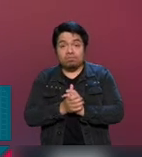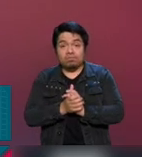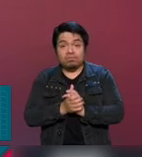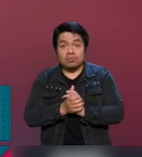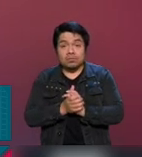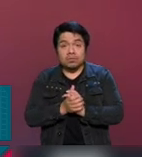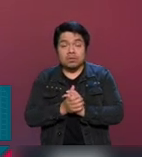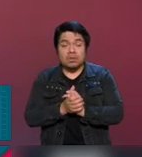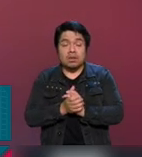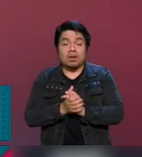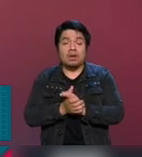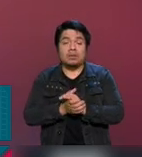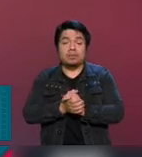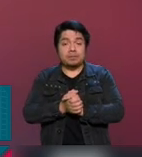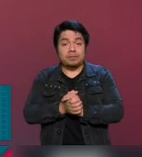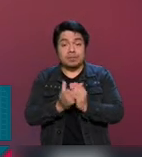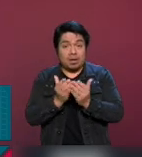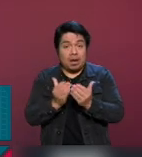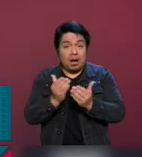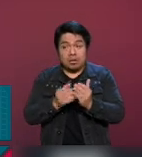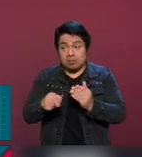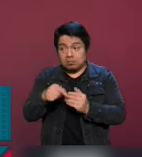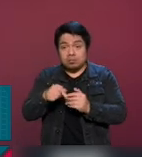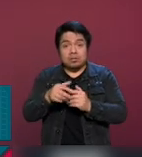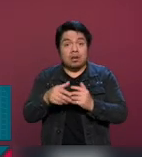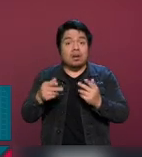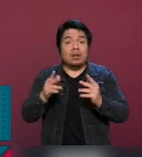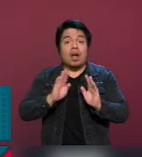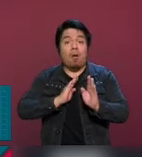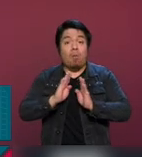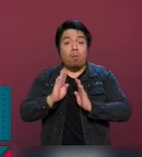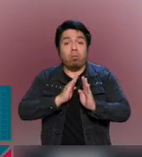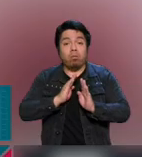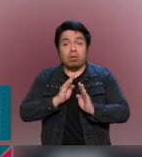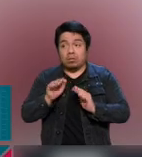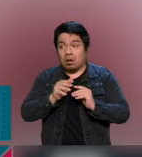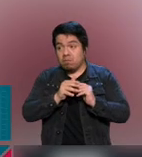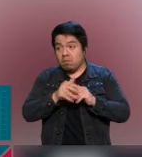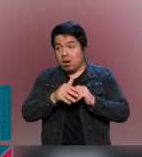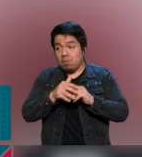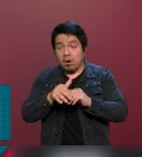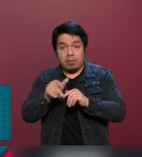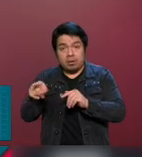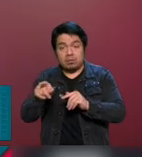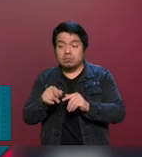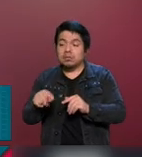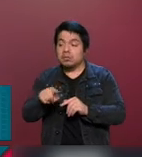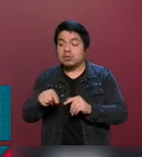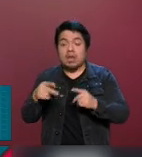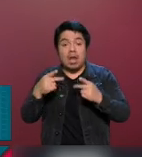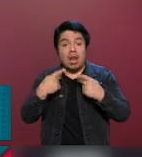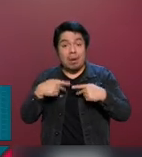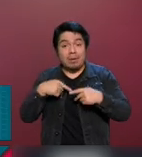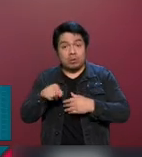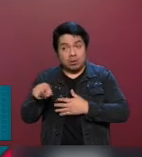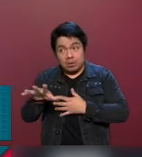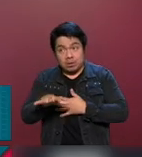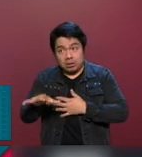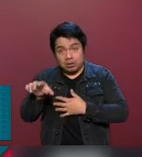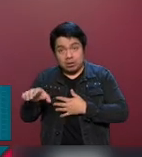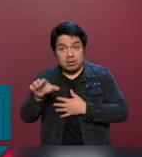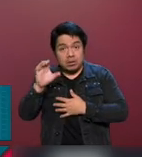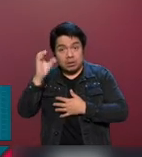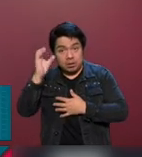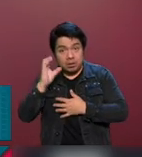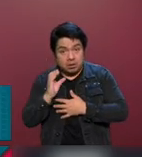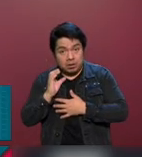hay una movilización de las Fuerzas Armadas. Decirle a la gente de